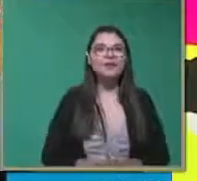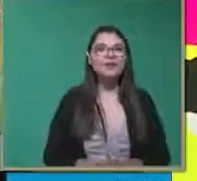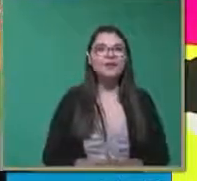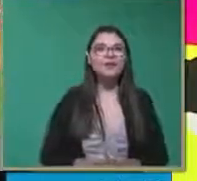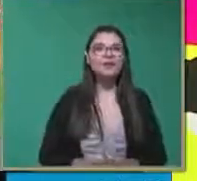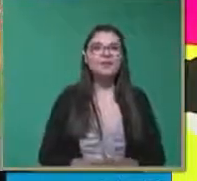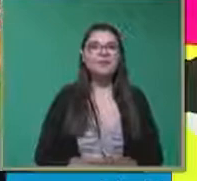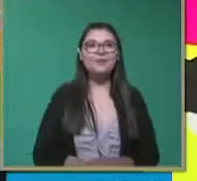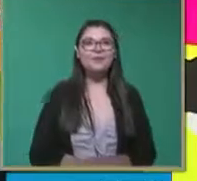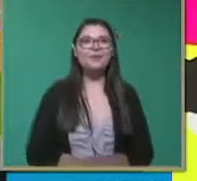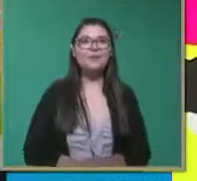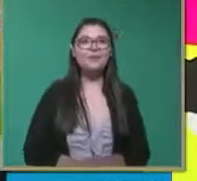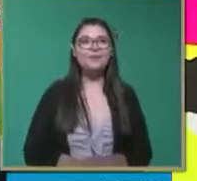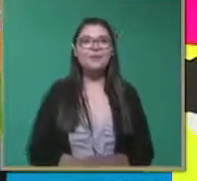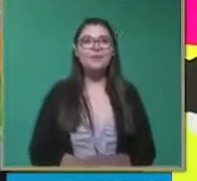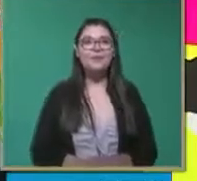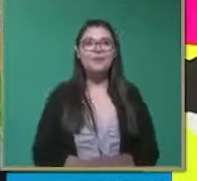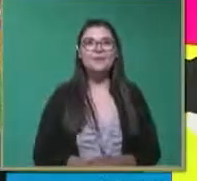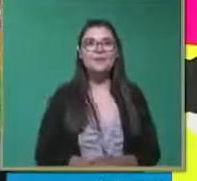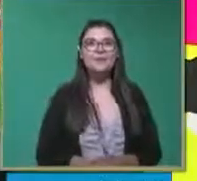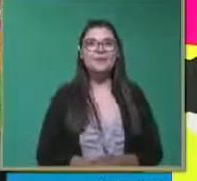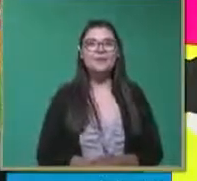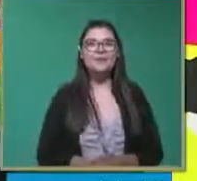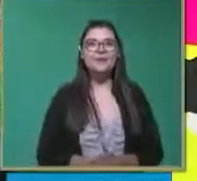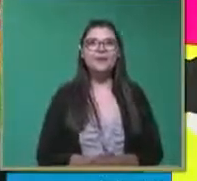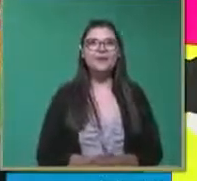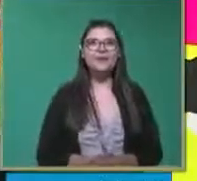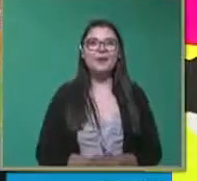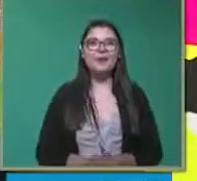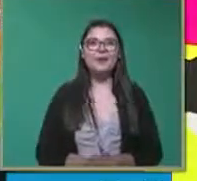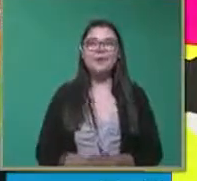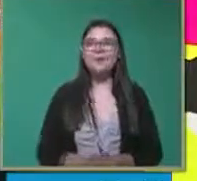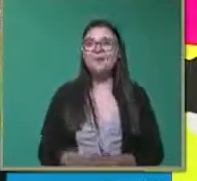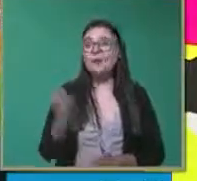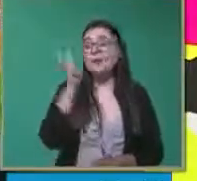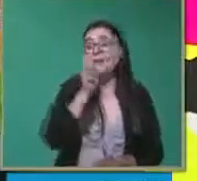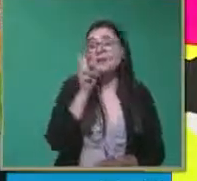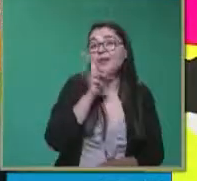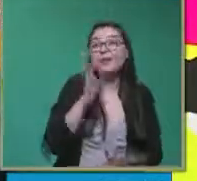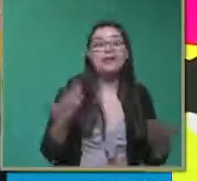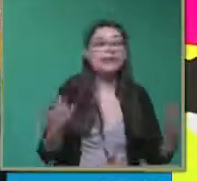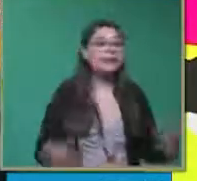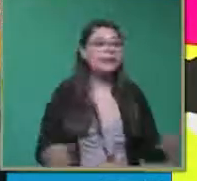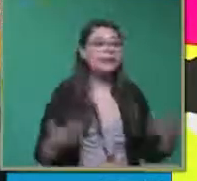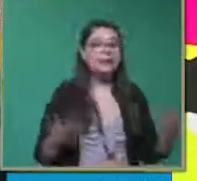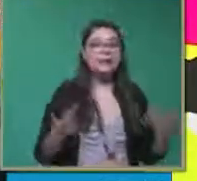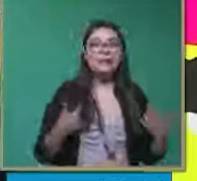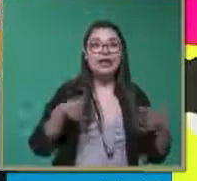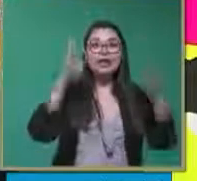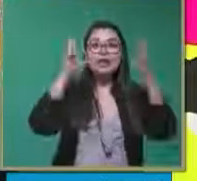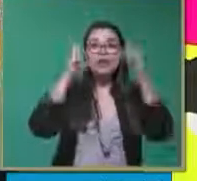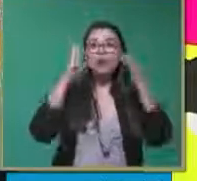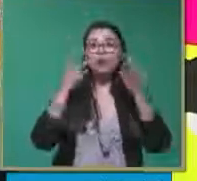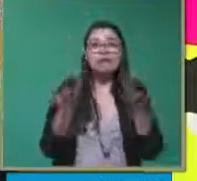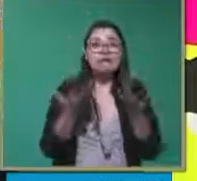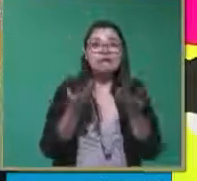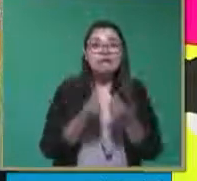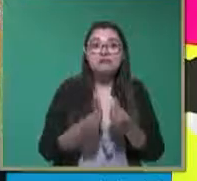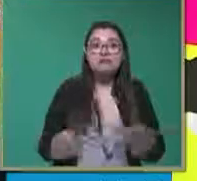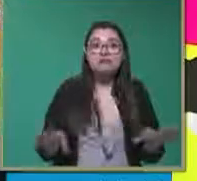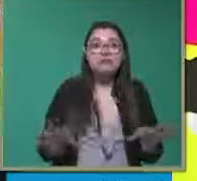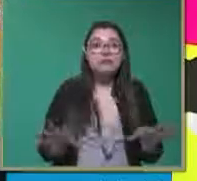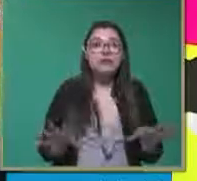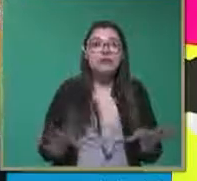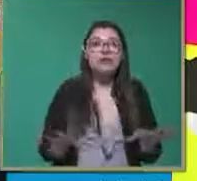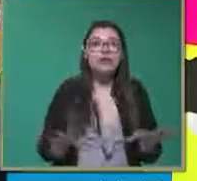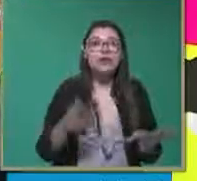Aparte ya la acabé de conocer, hay mucho gusto, maestra Mayrea. Hola. Pero bueno, ay, no. ¿Qué carácter? Se nos perdió el conejo. Pues, ya sé